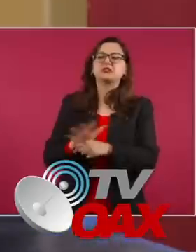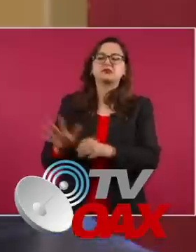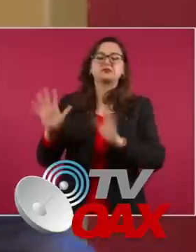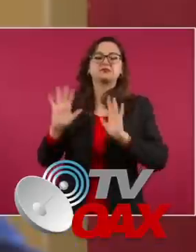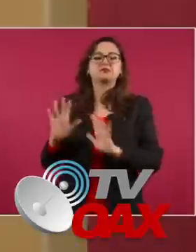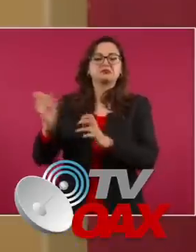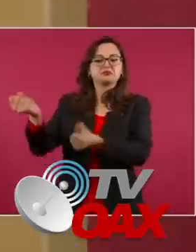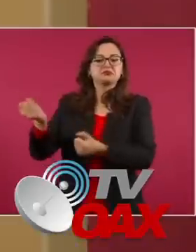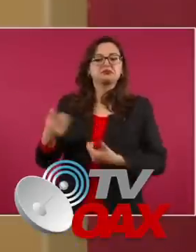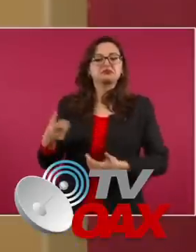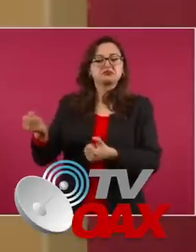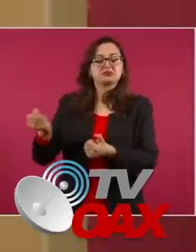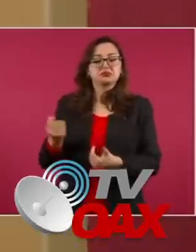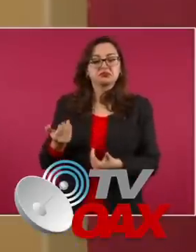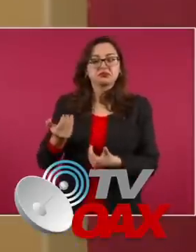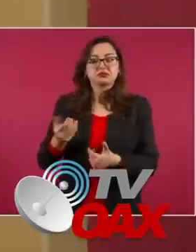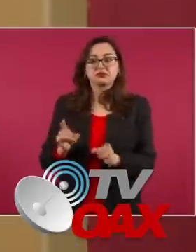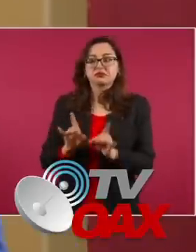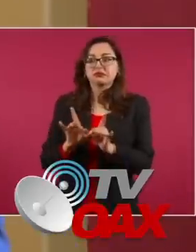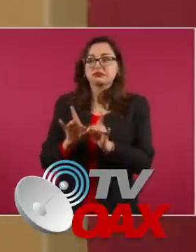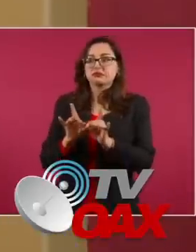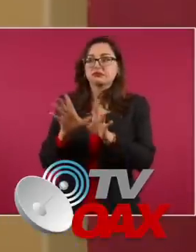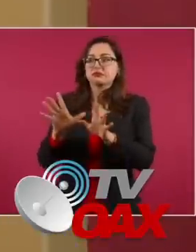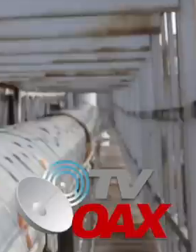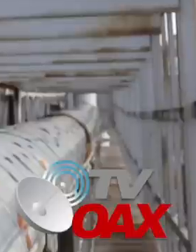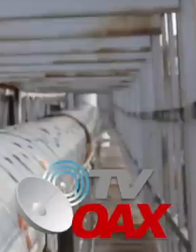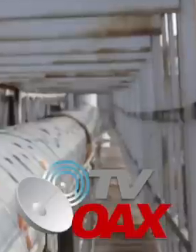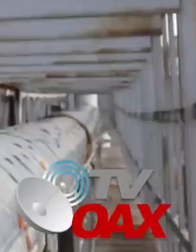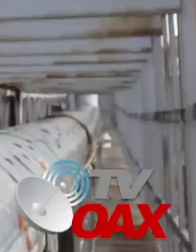Entonces viene el conflicto,